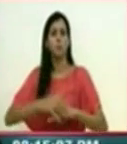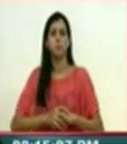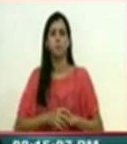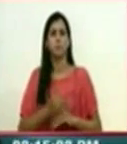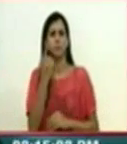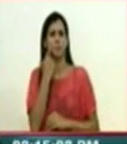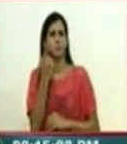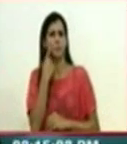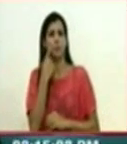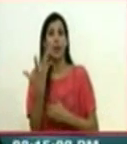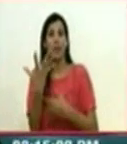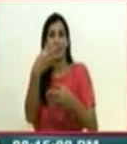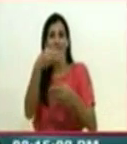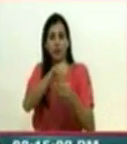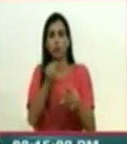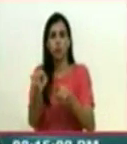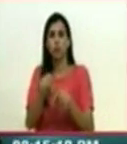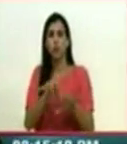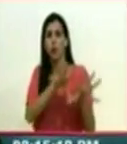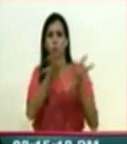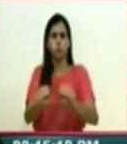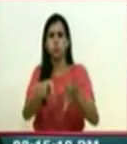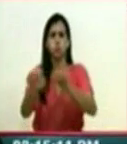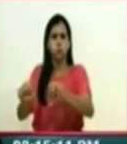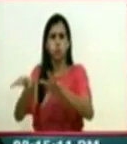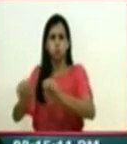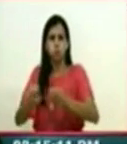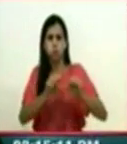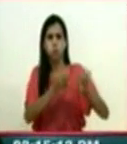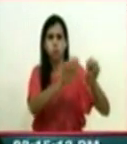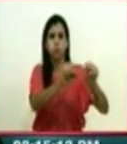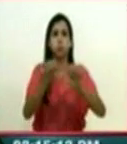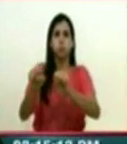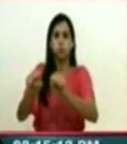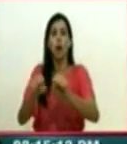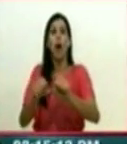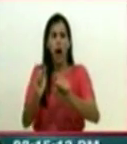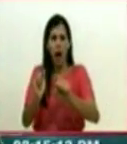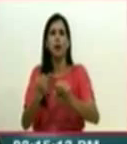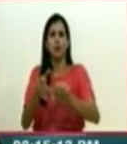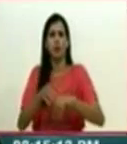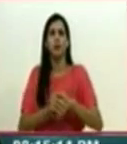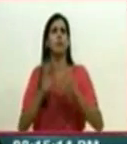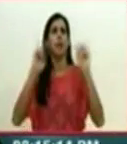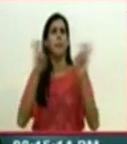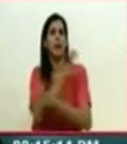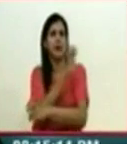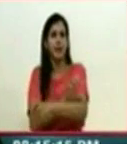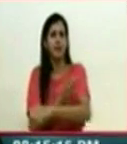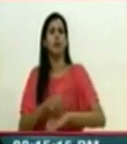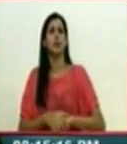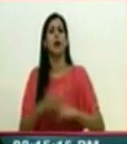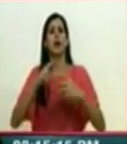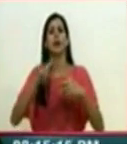trepando a lo interno del poder y las estructuras del poder que deciden los temas energéticos, petroleros y de